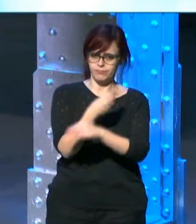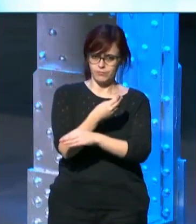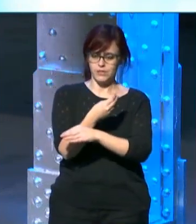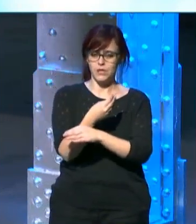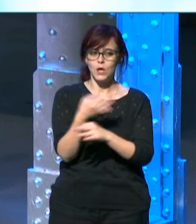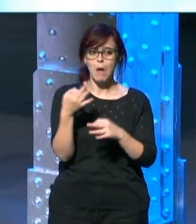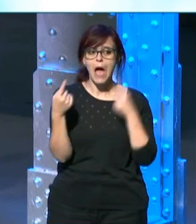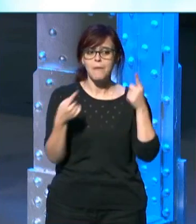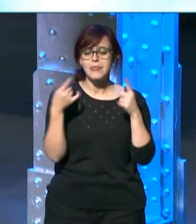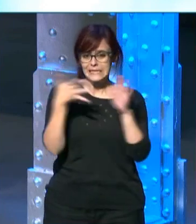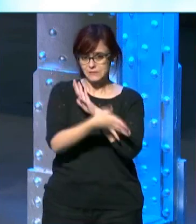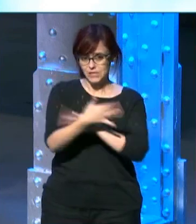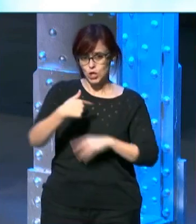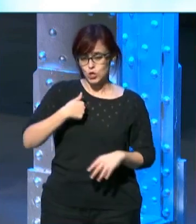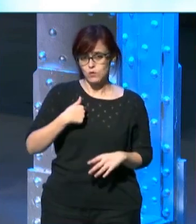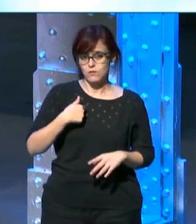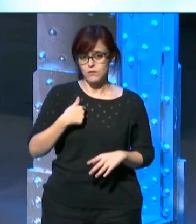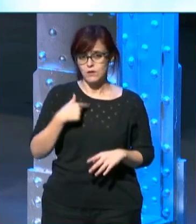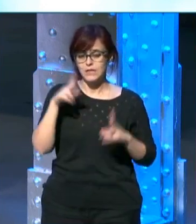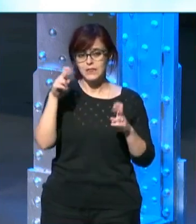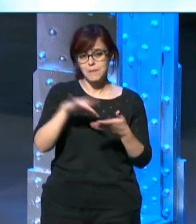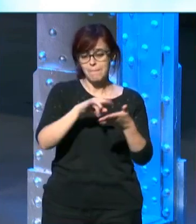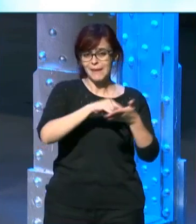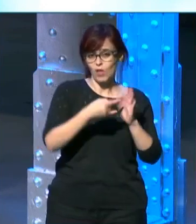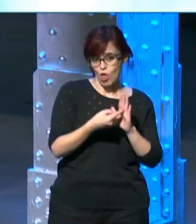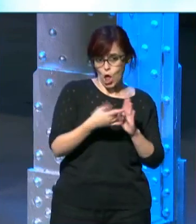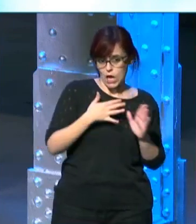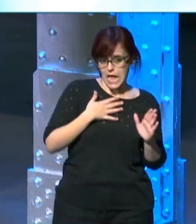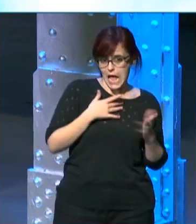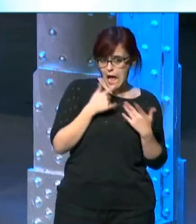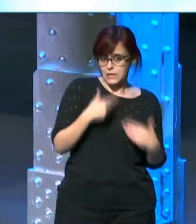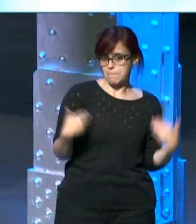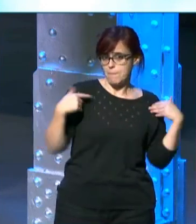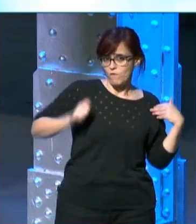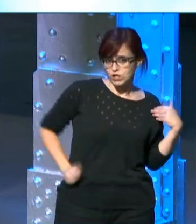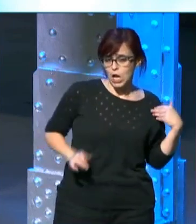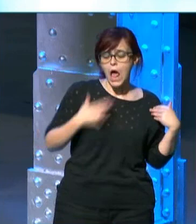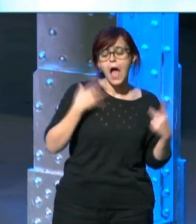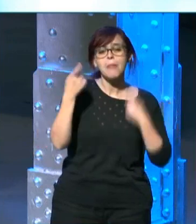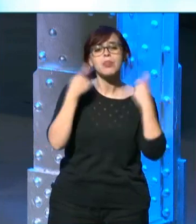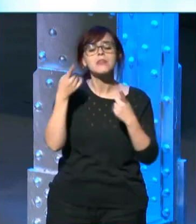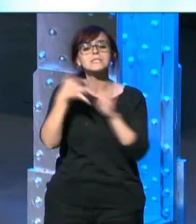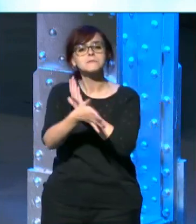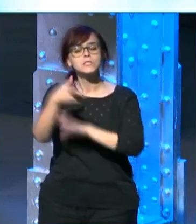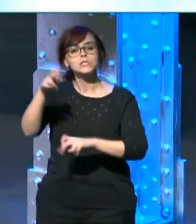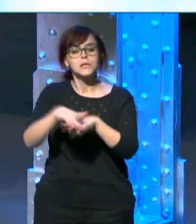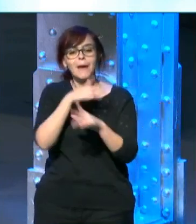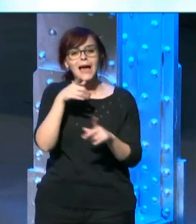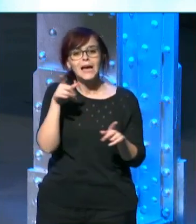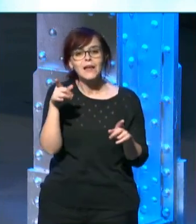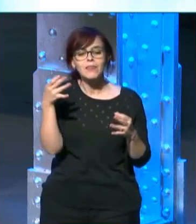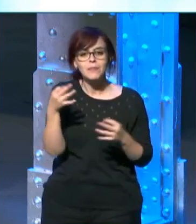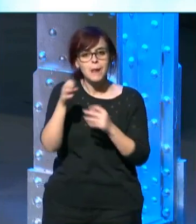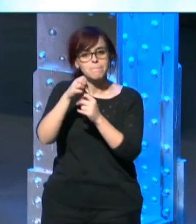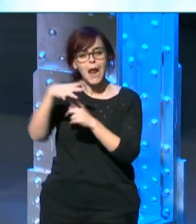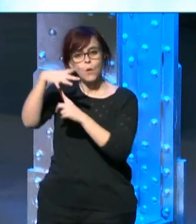explico, yo me dedico también a esto de las metodologías y explico que para mí Agile está dentro del paraguas